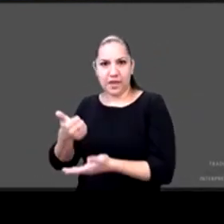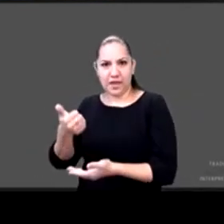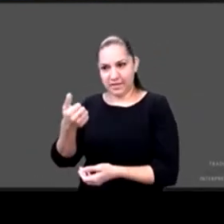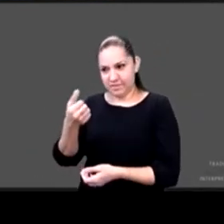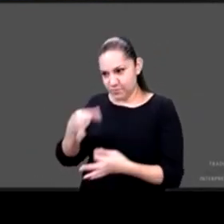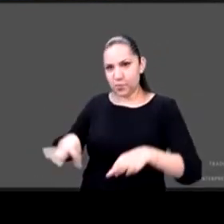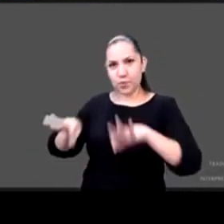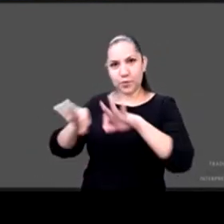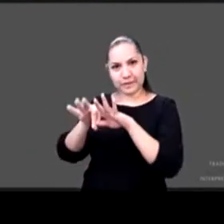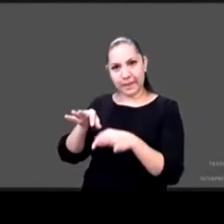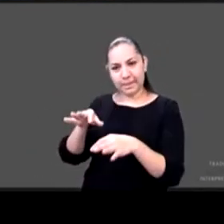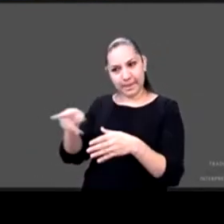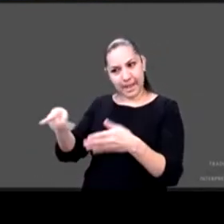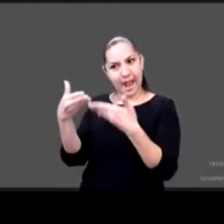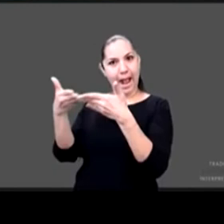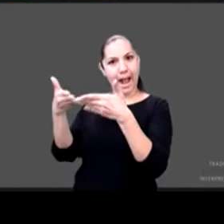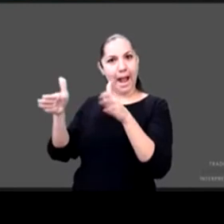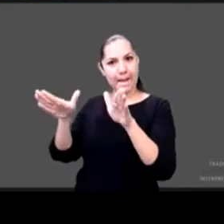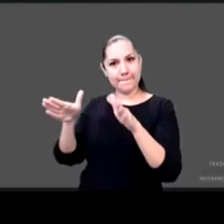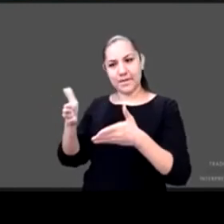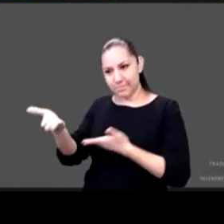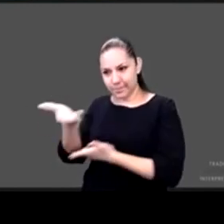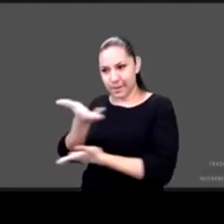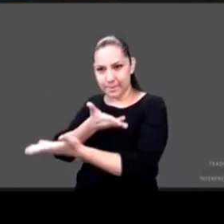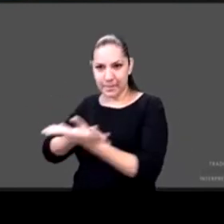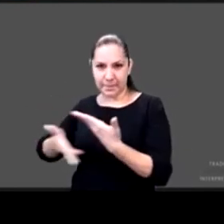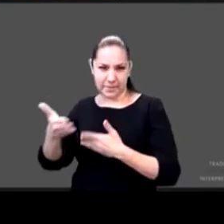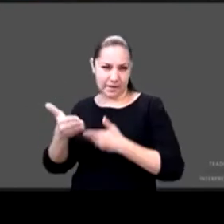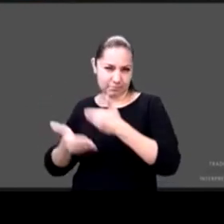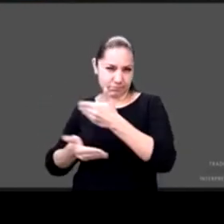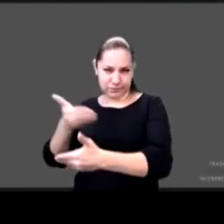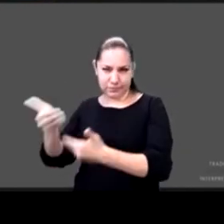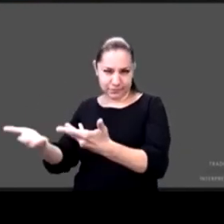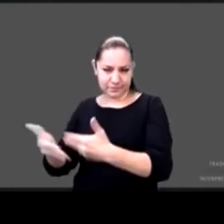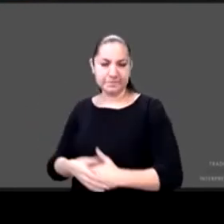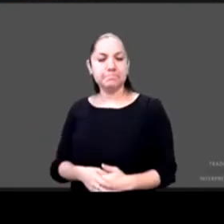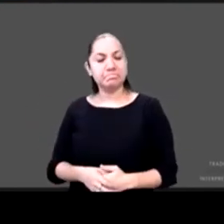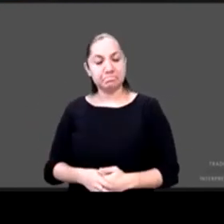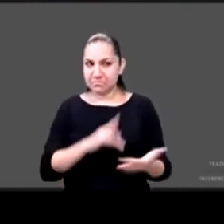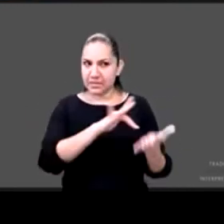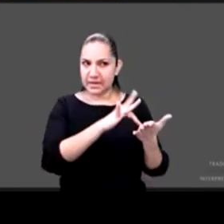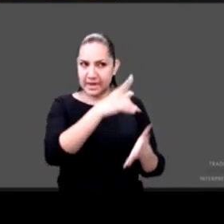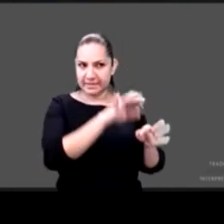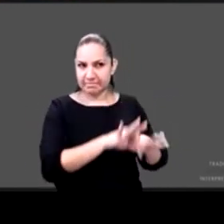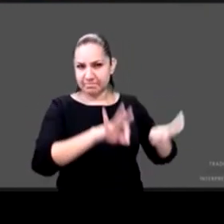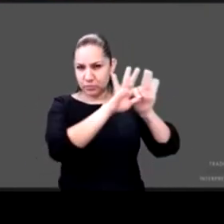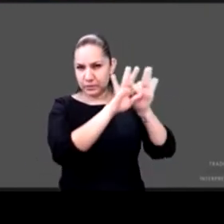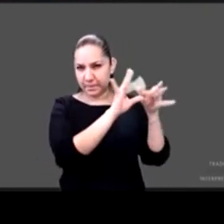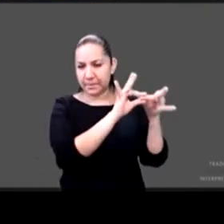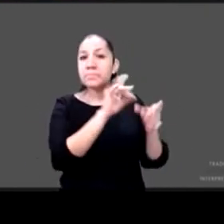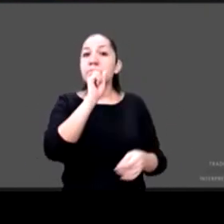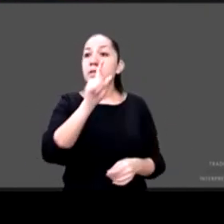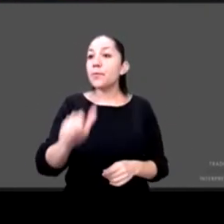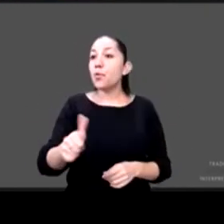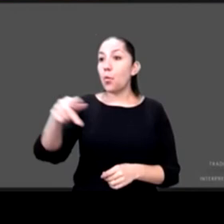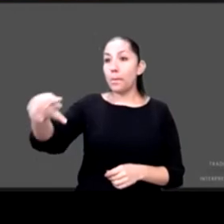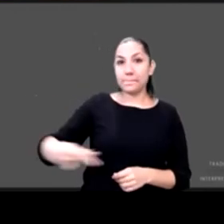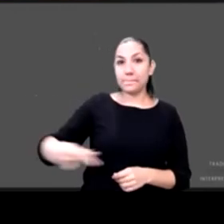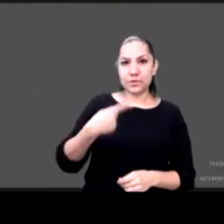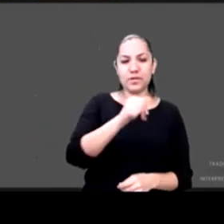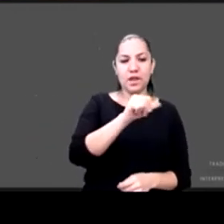importante todo lo que nos estás diciendo. Y también hay otra pregunta que me llama la atención, Ana Yancy. Lo mismo,